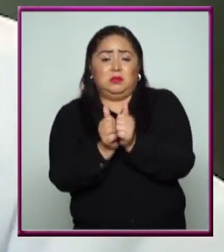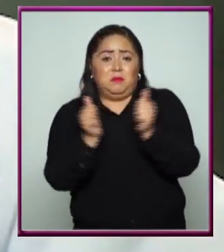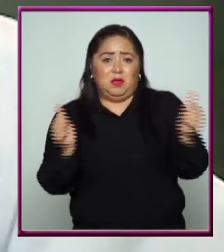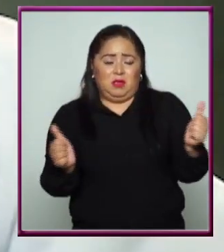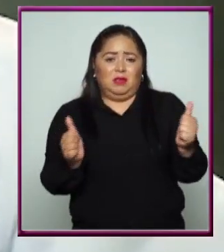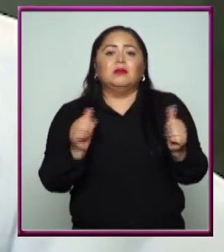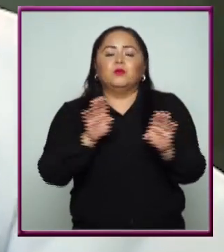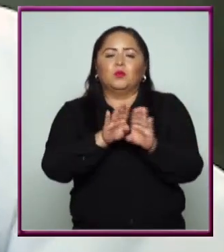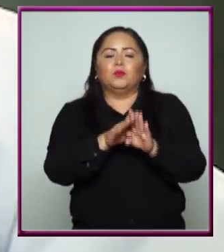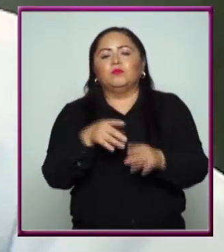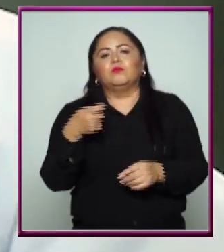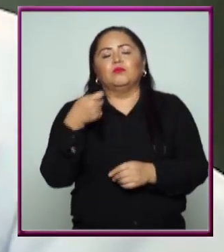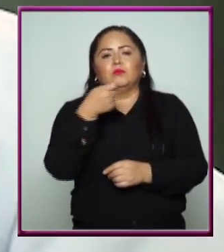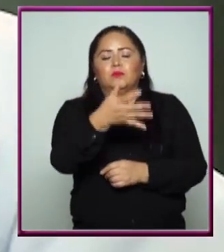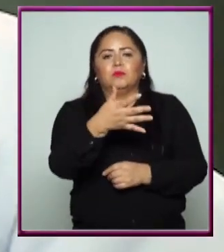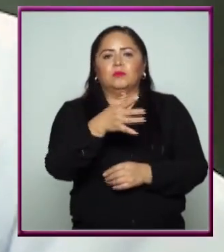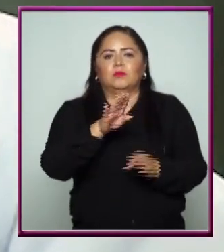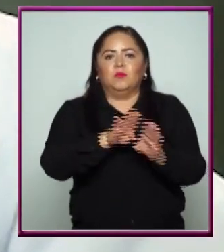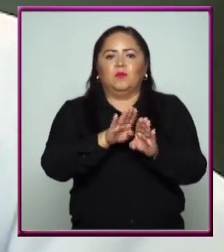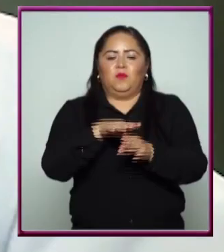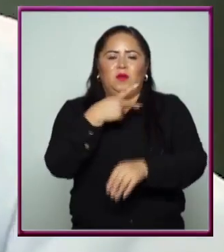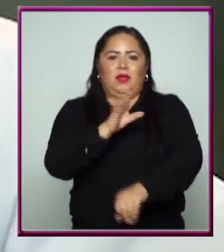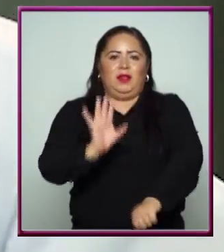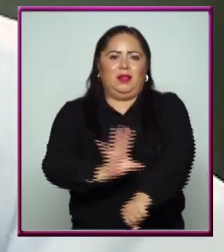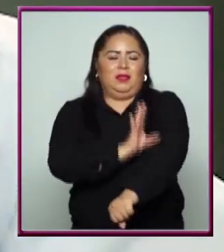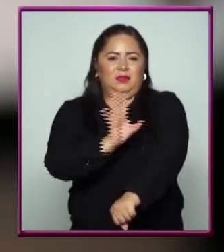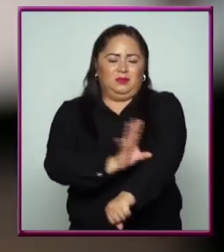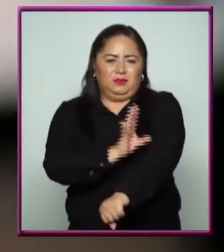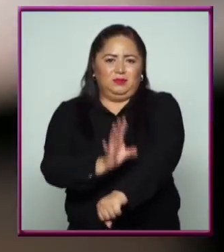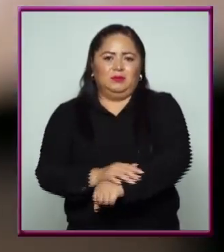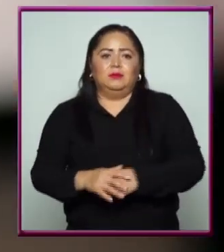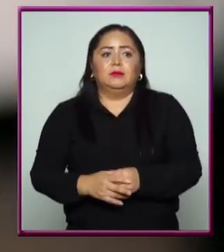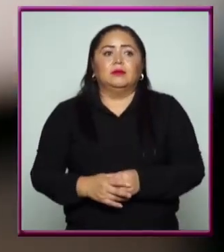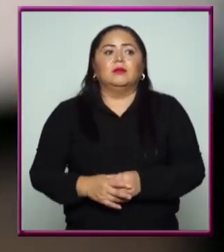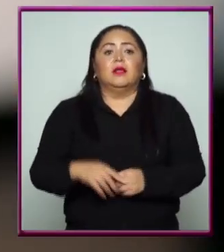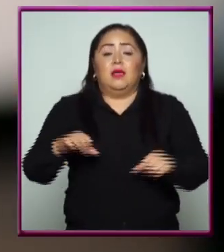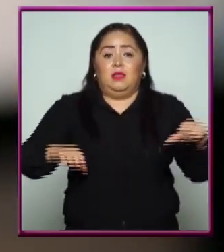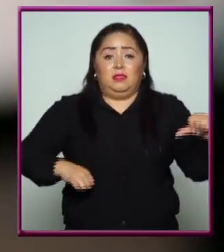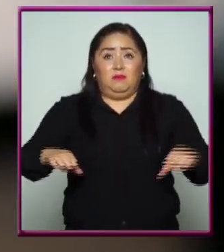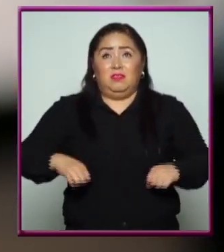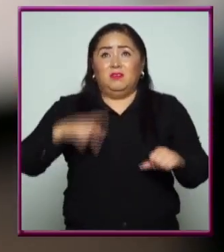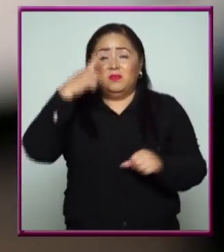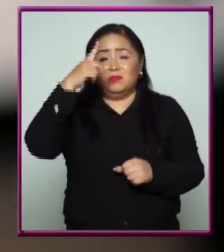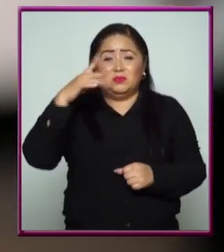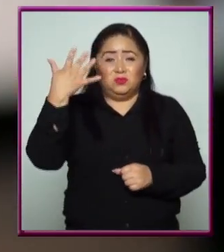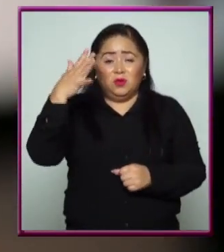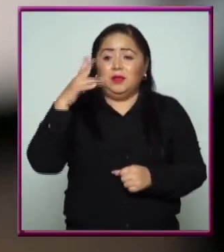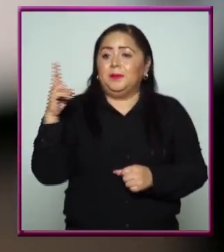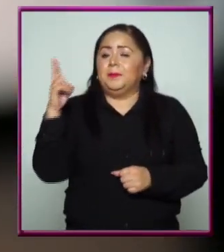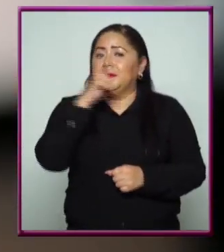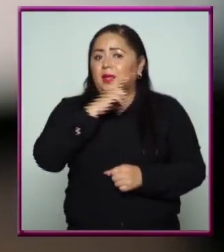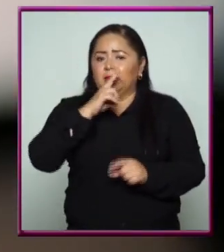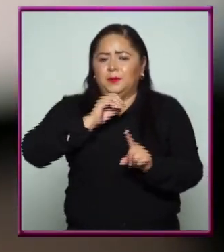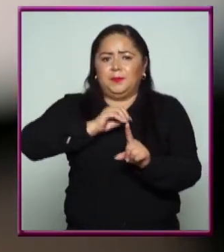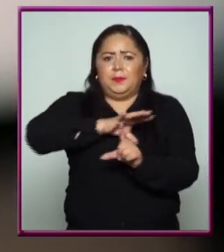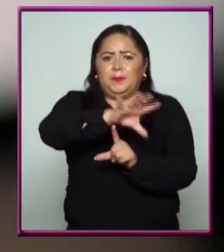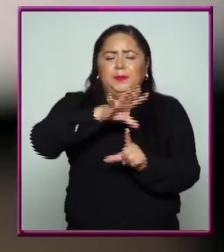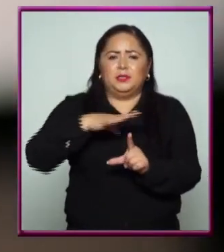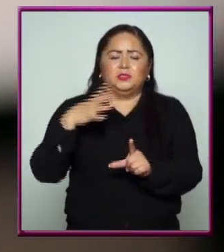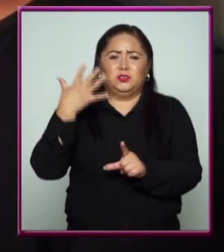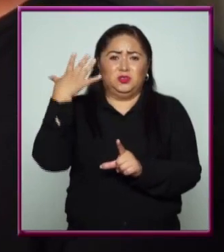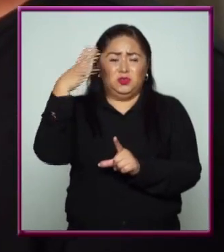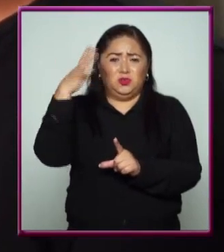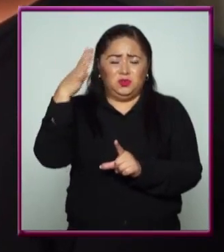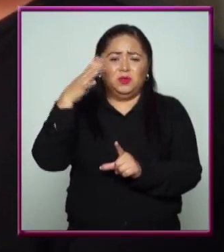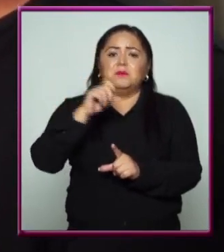tanto responde a estímulos electromagnéticos, la actividad del Sol, el viento solar si está